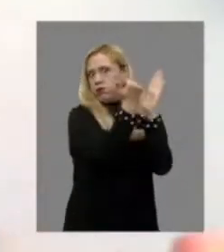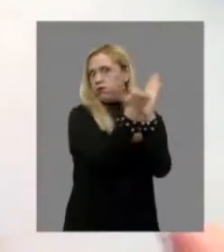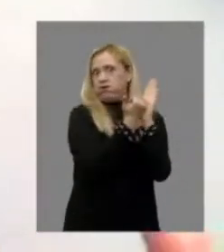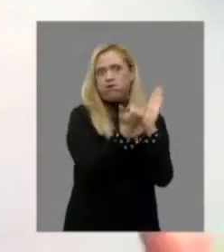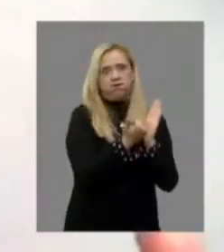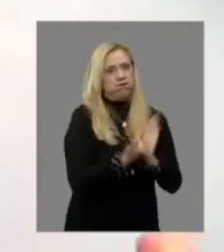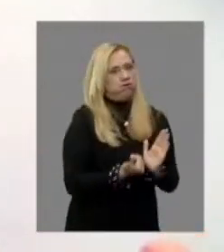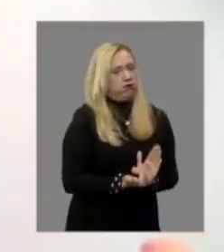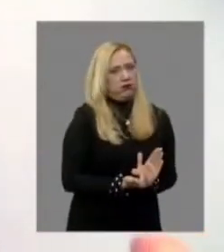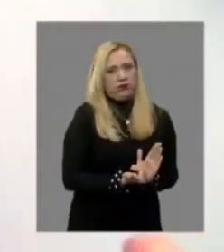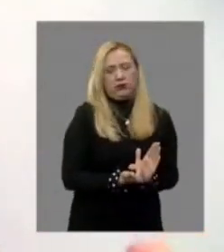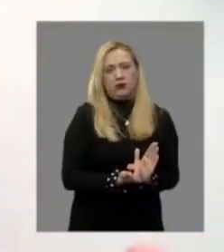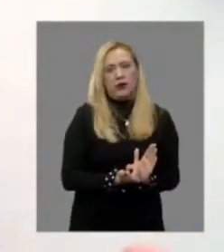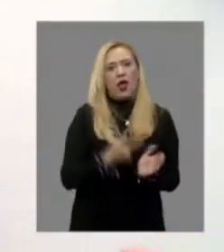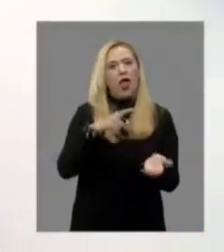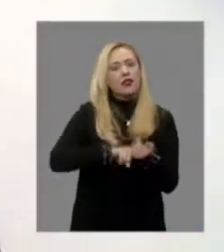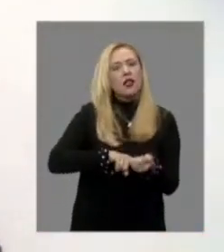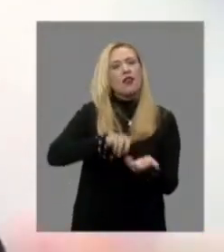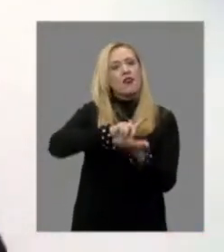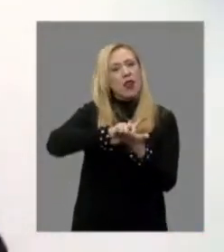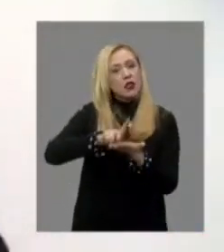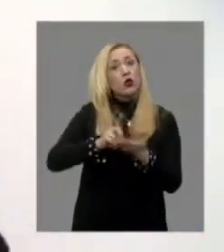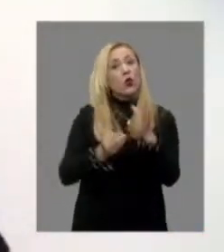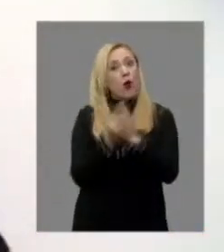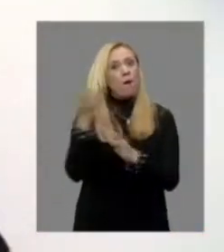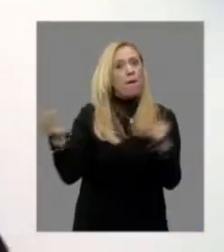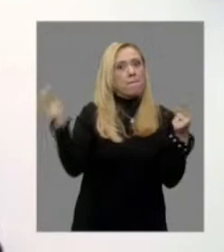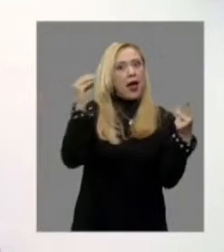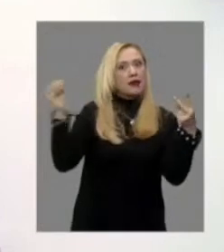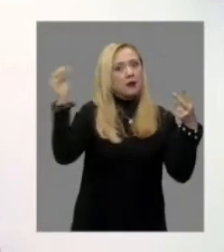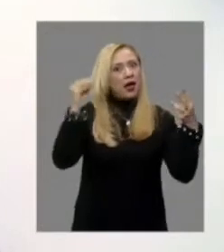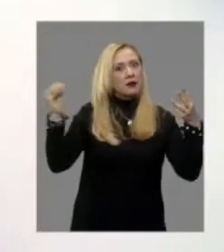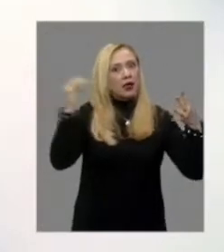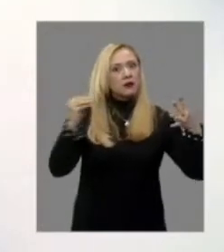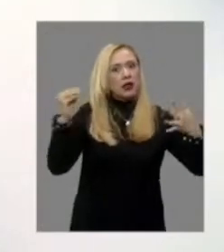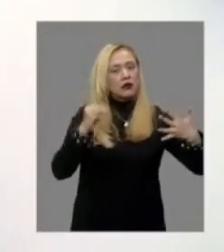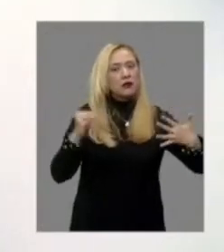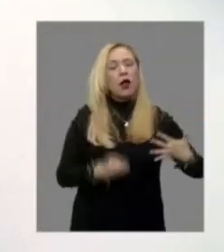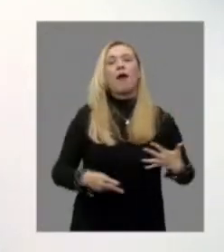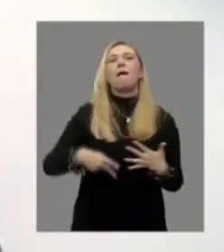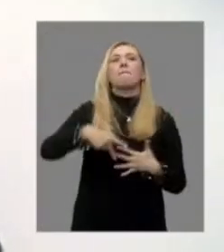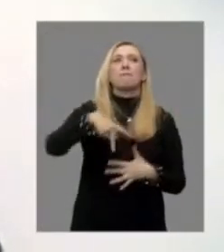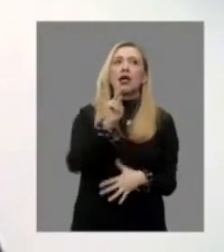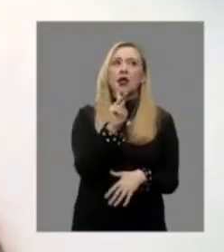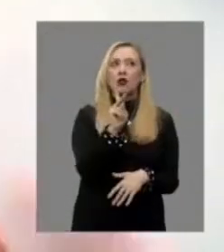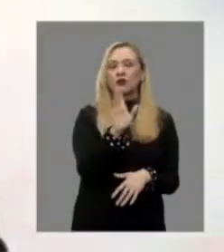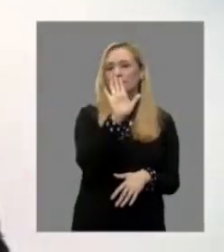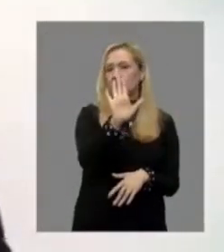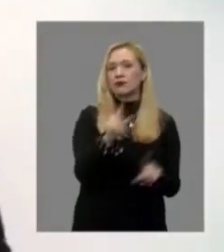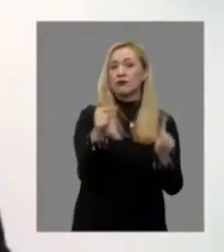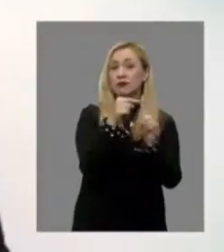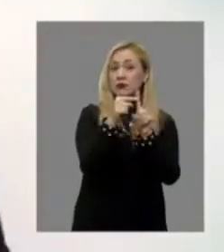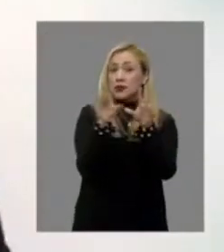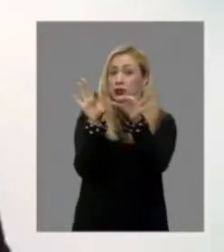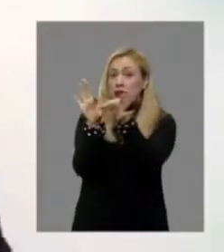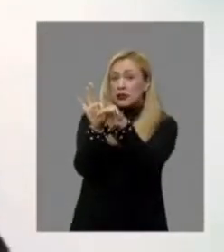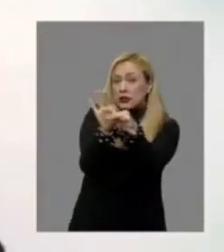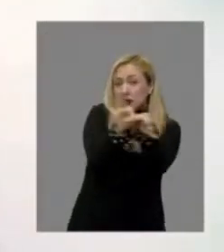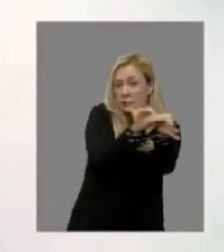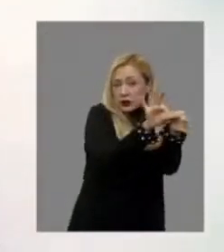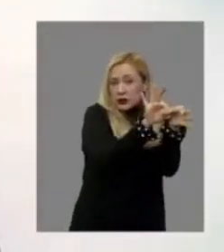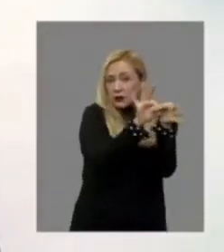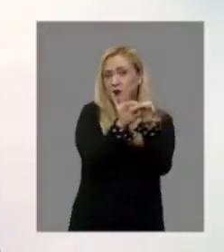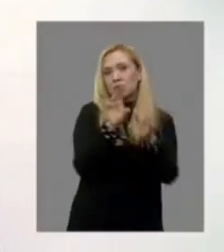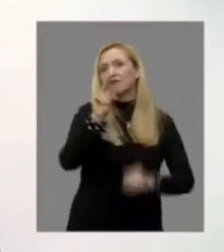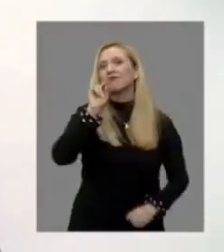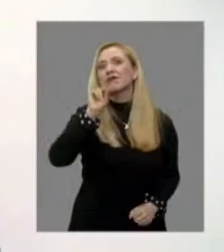nuevo contenido de derechos, pero luego muchas veces este contenido, primero, no es homogéneo.